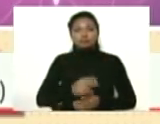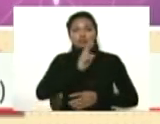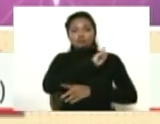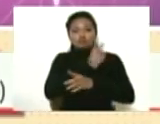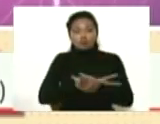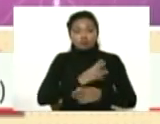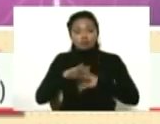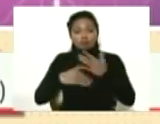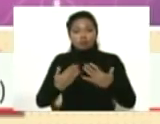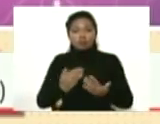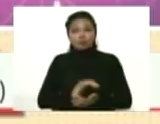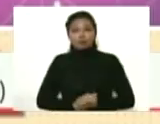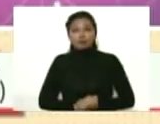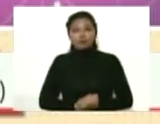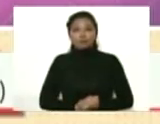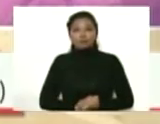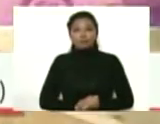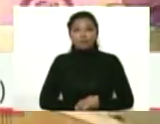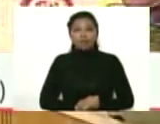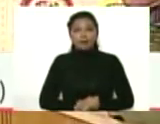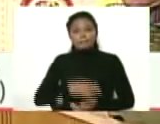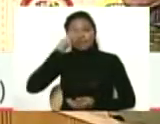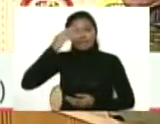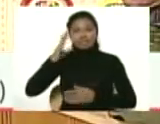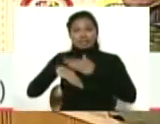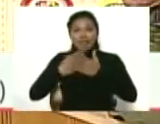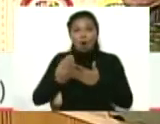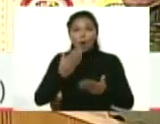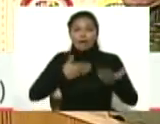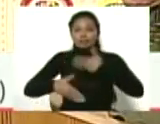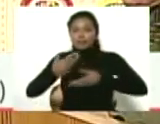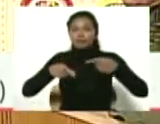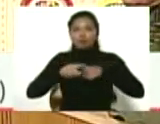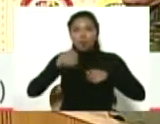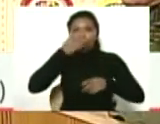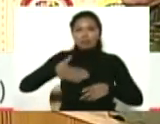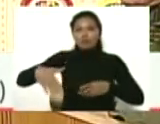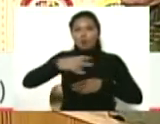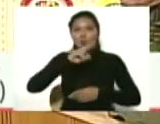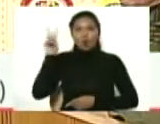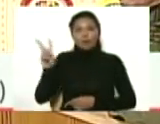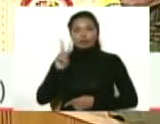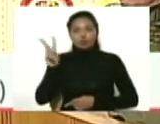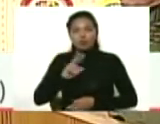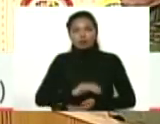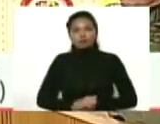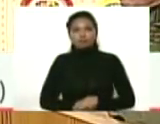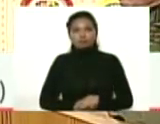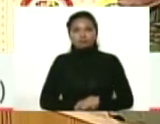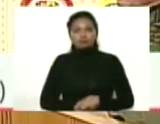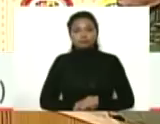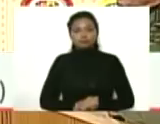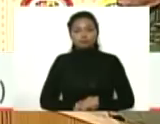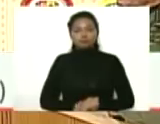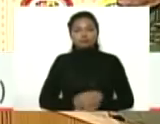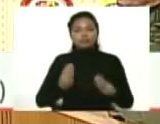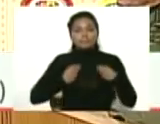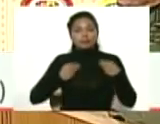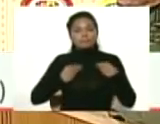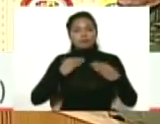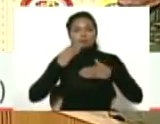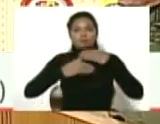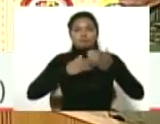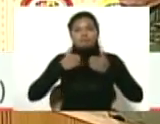Bolivariana y la Milicia Nacional Bolivariana está al servicio del pueblo de Venezuela, de su vivir